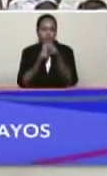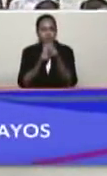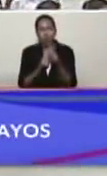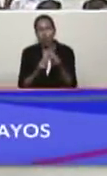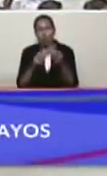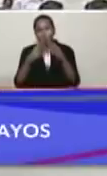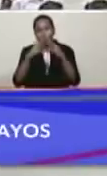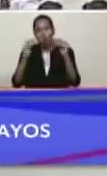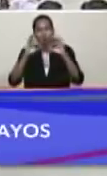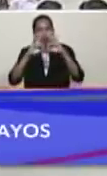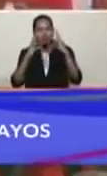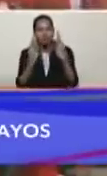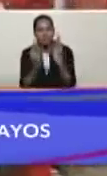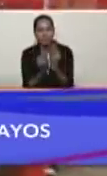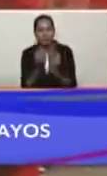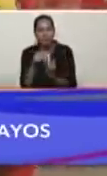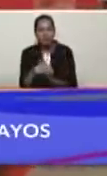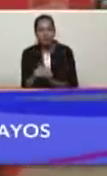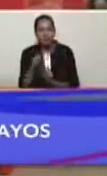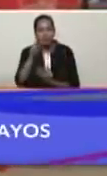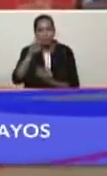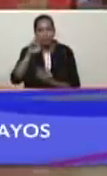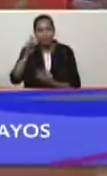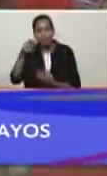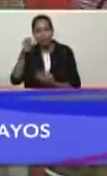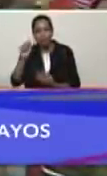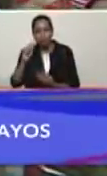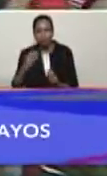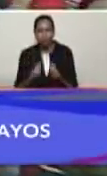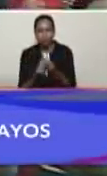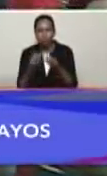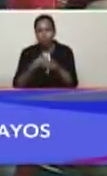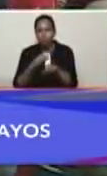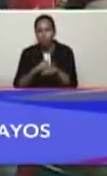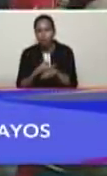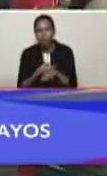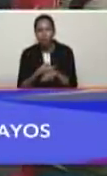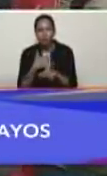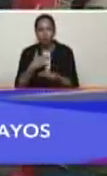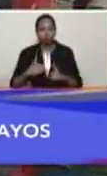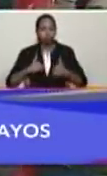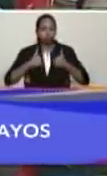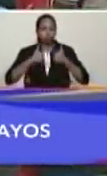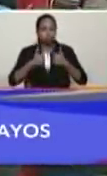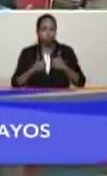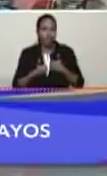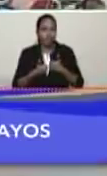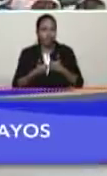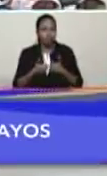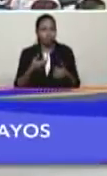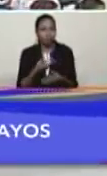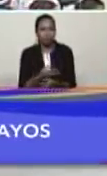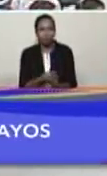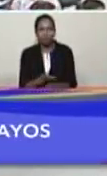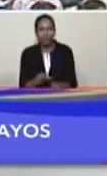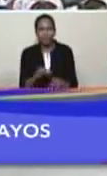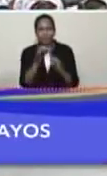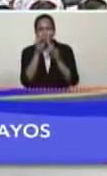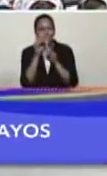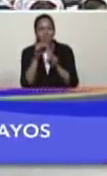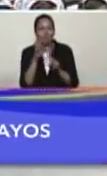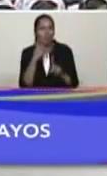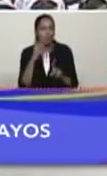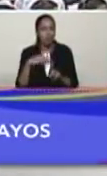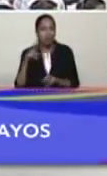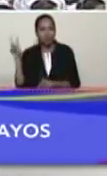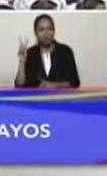familias que están aquí en La Vega 2. Bueno, señor gobernador, ha llegado el momento estelar de hoy. Venezuela, que surge de